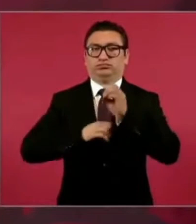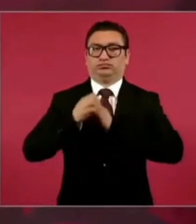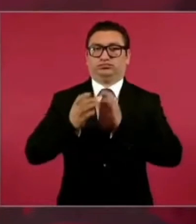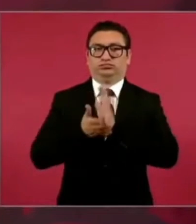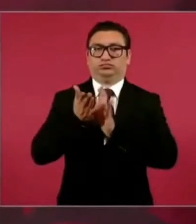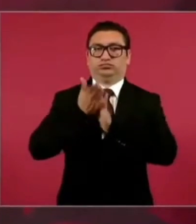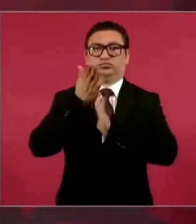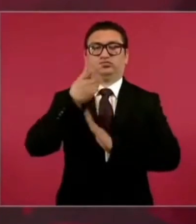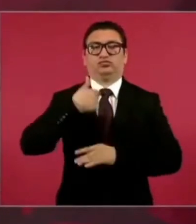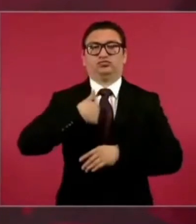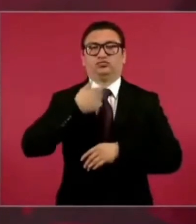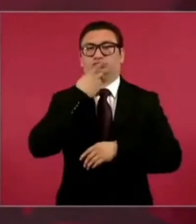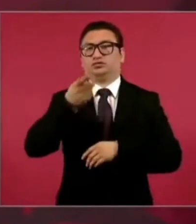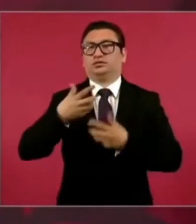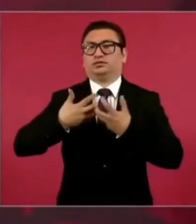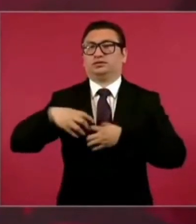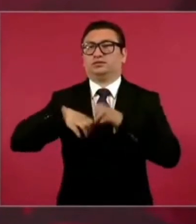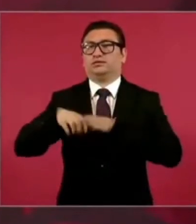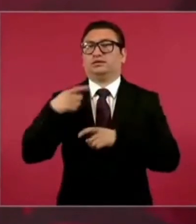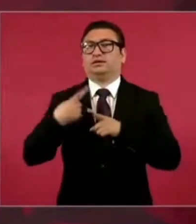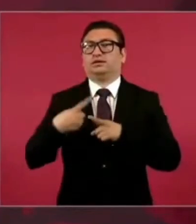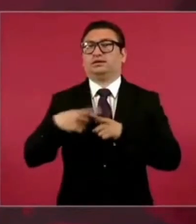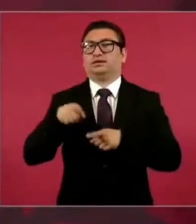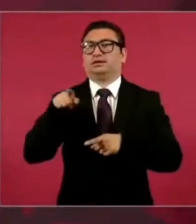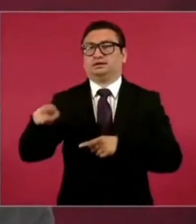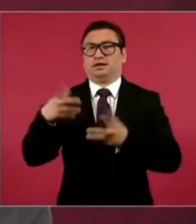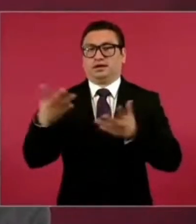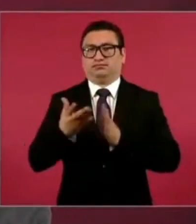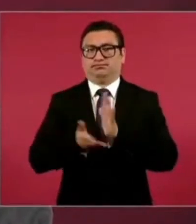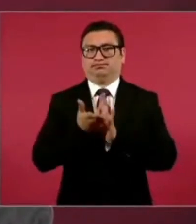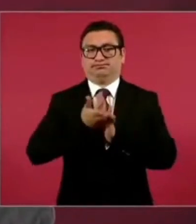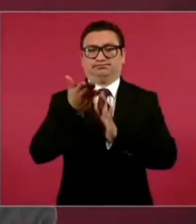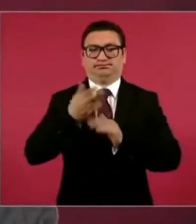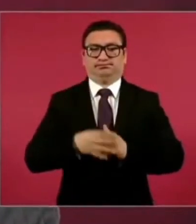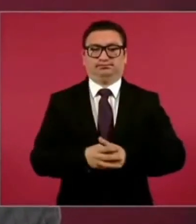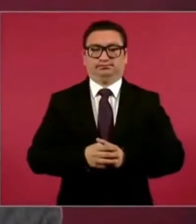te recomiendo a la empresa que va a hacer la obra.